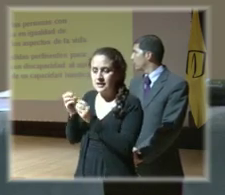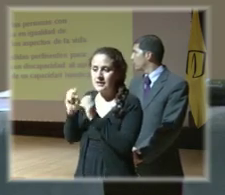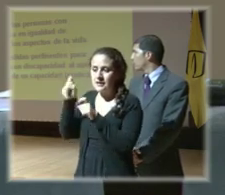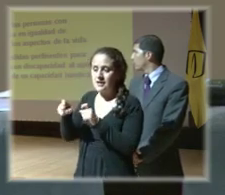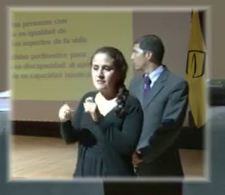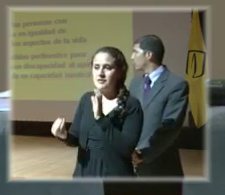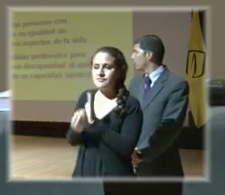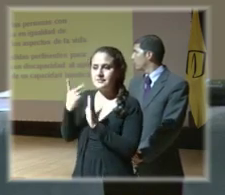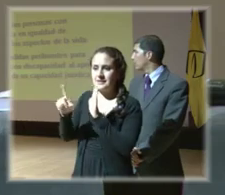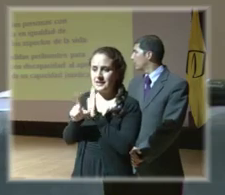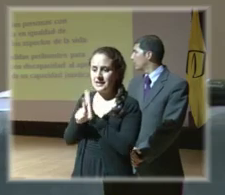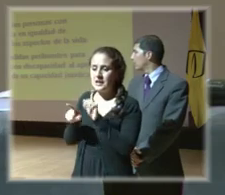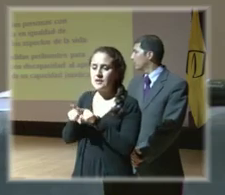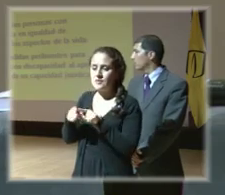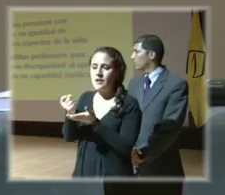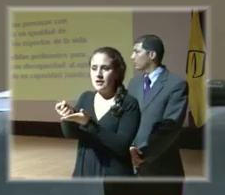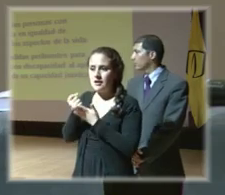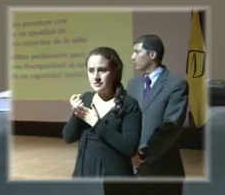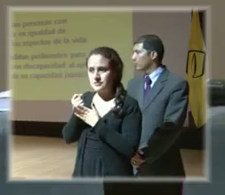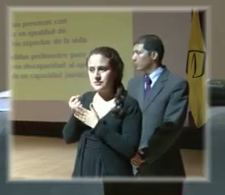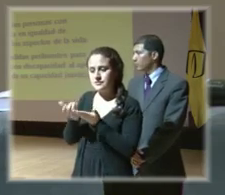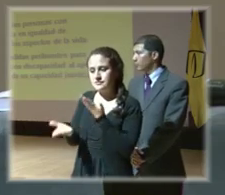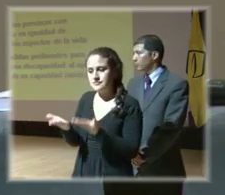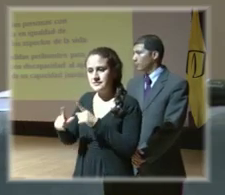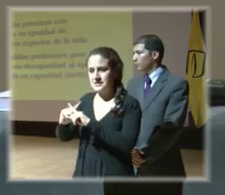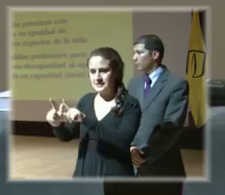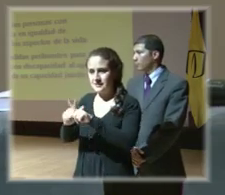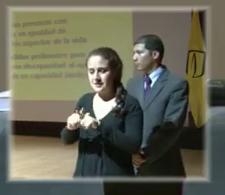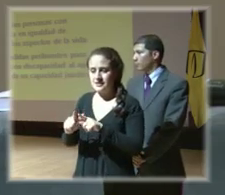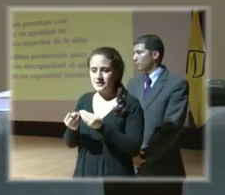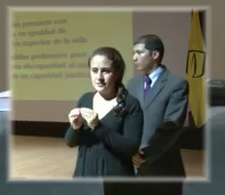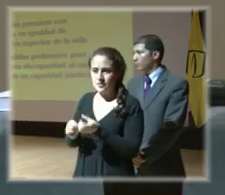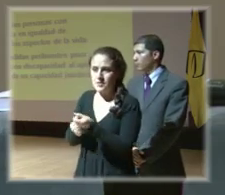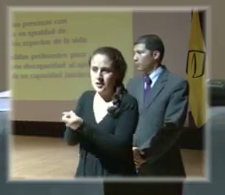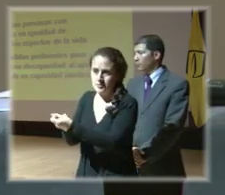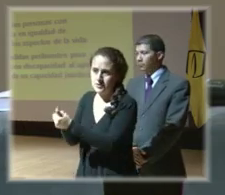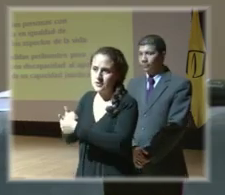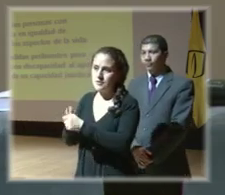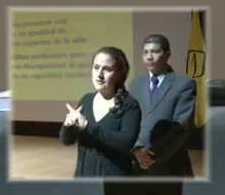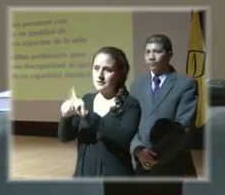jurídico que permita justamente estos diferentes ejercicios de apoyo.